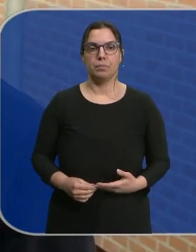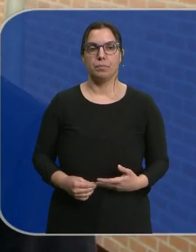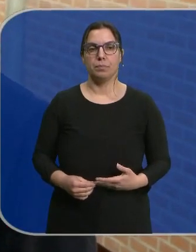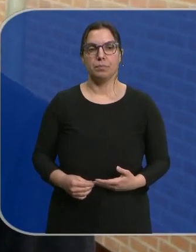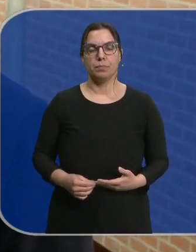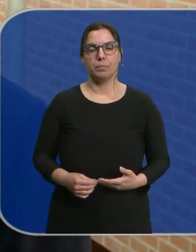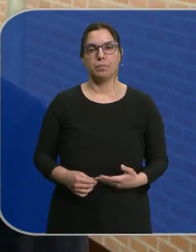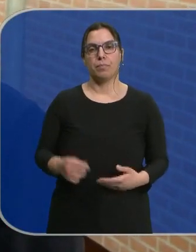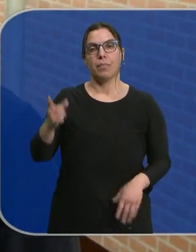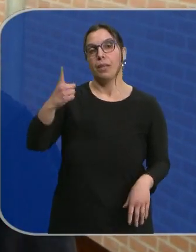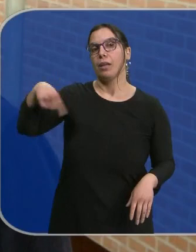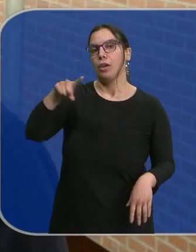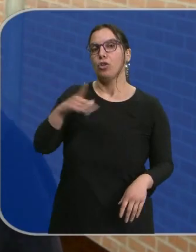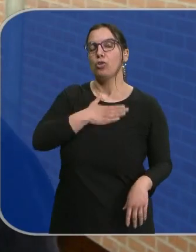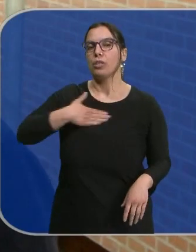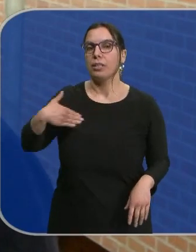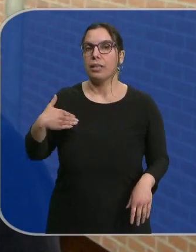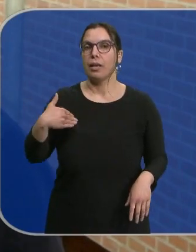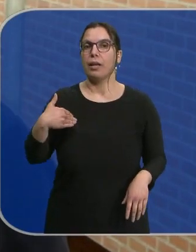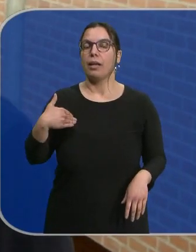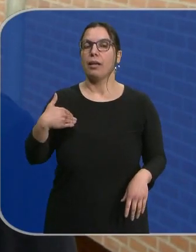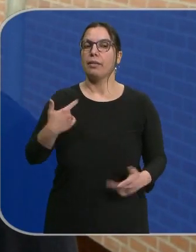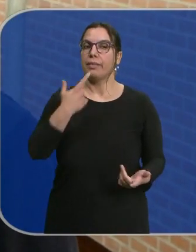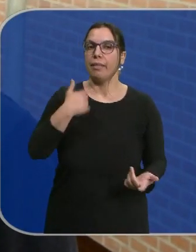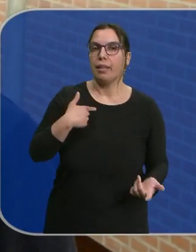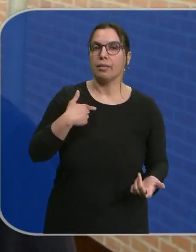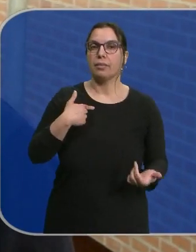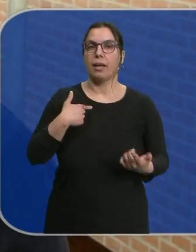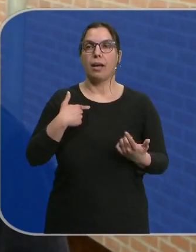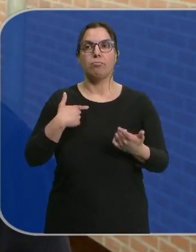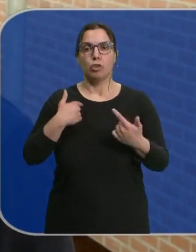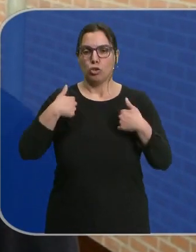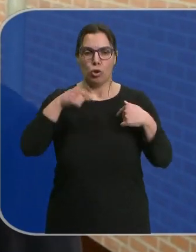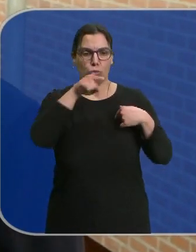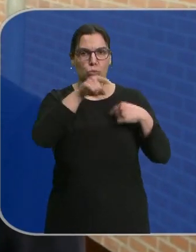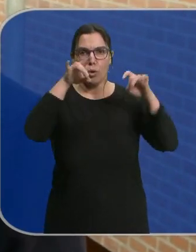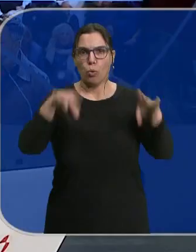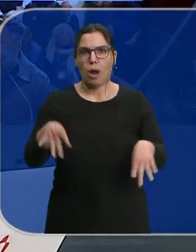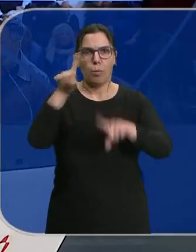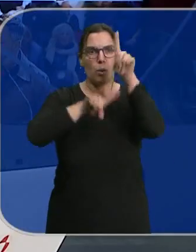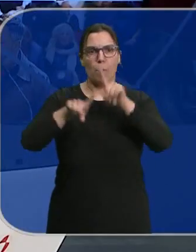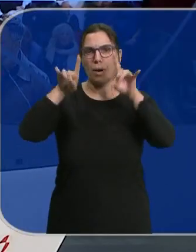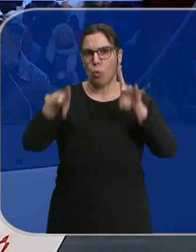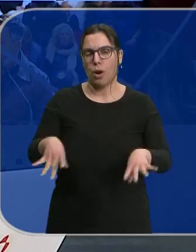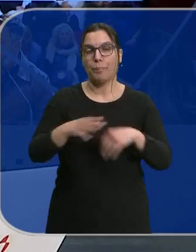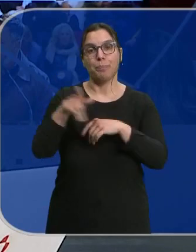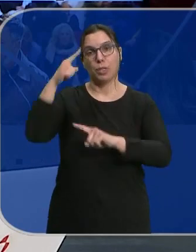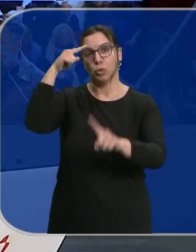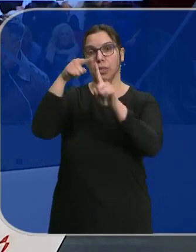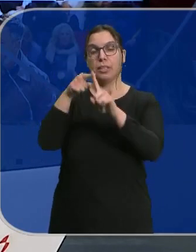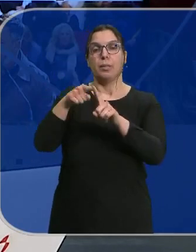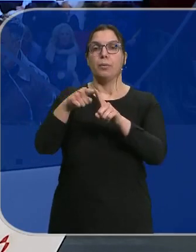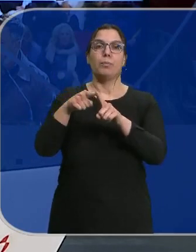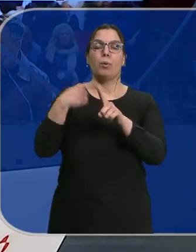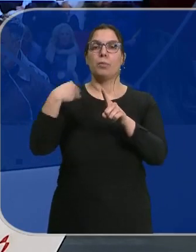Ellos quieren decirte que son como tú, que tienen los mismos problemas que tú. Es el objetivo de